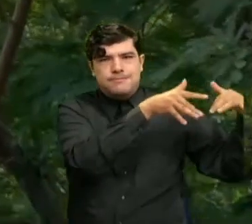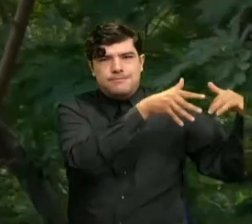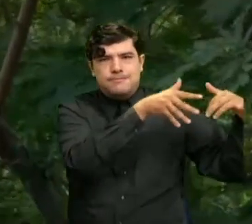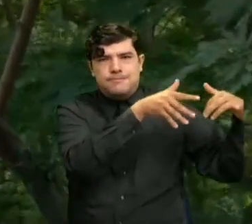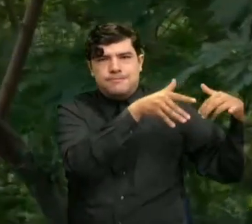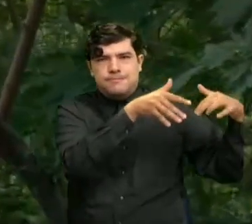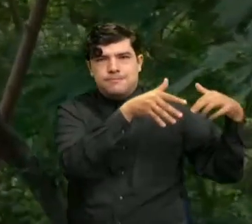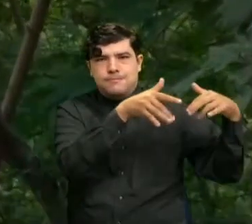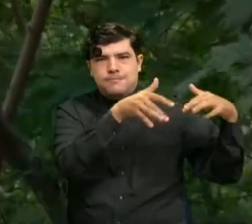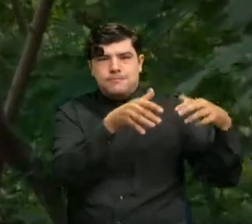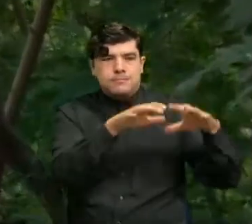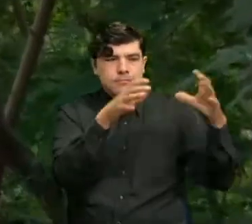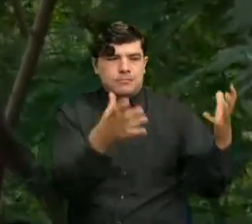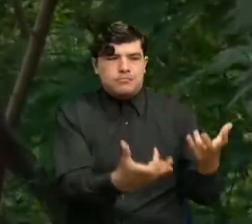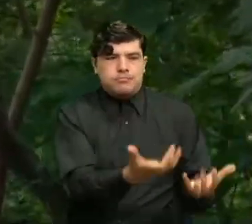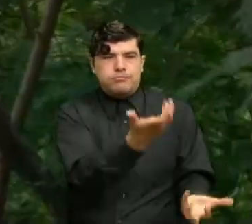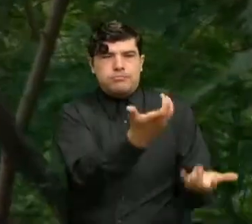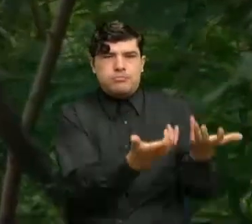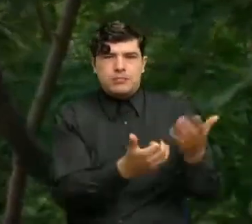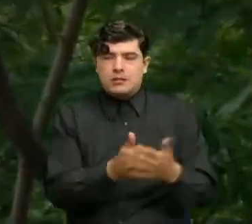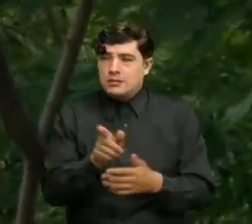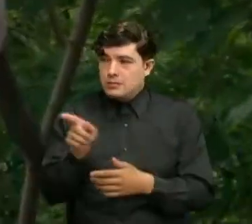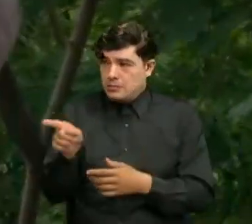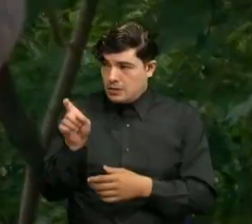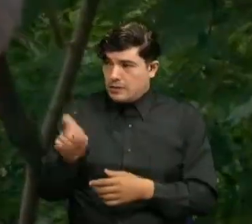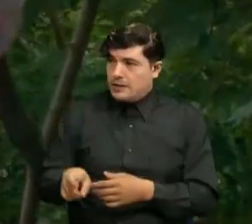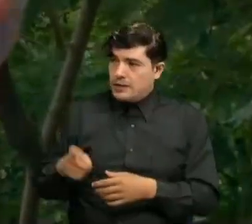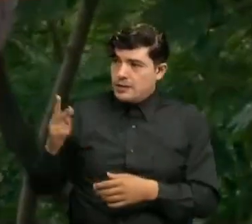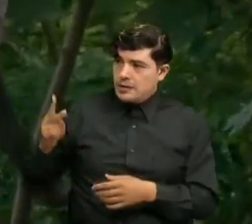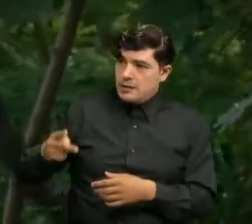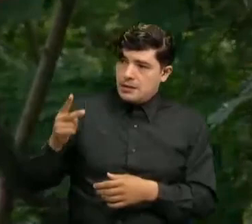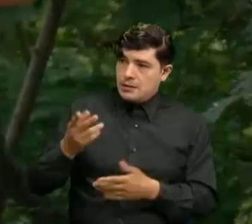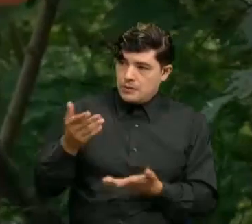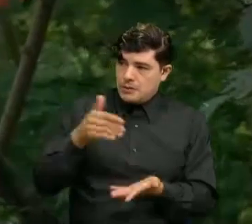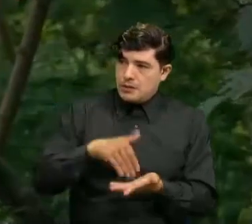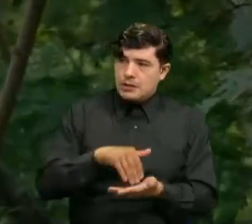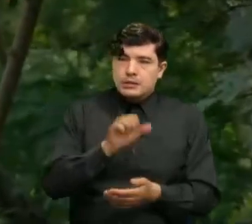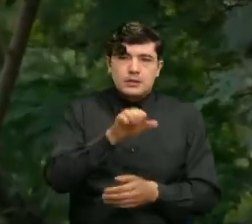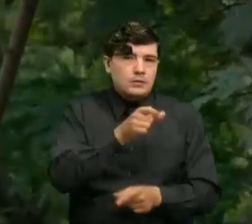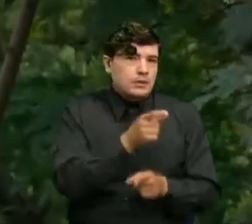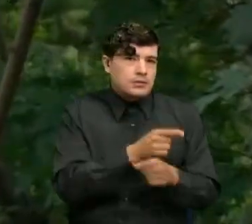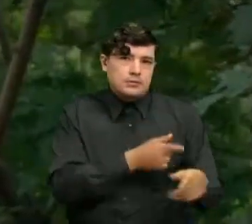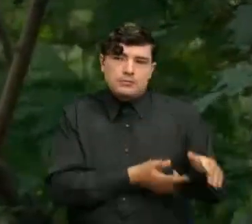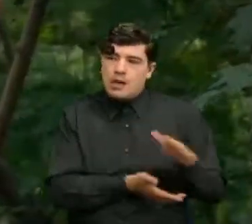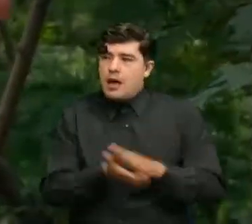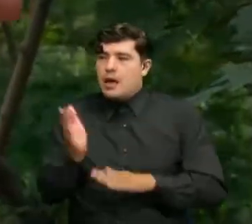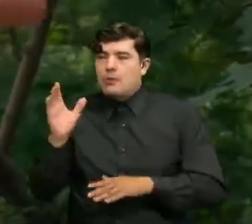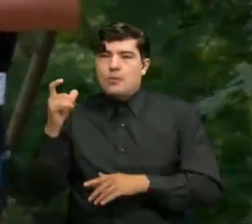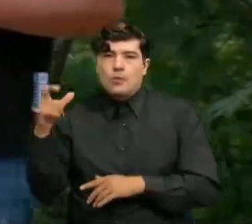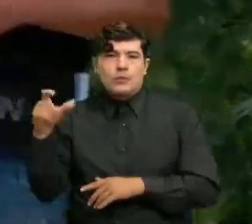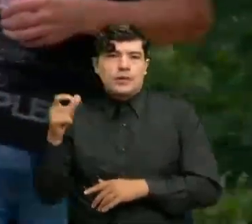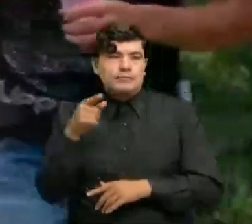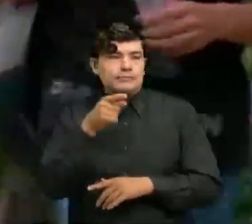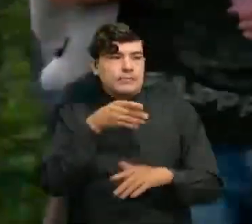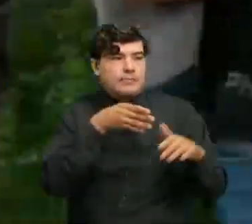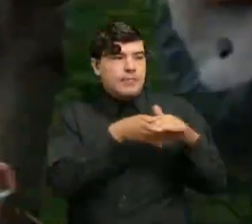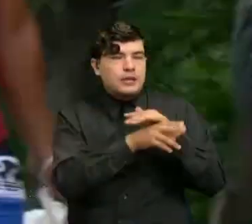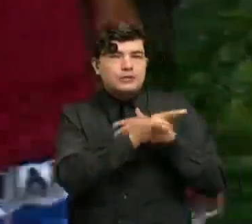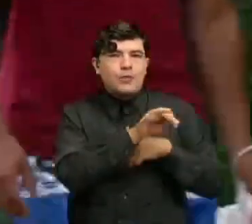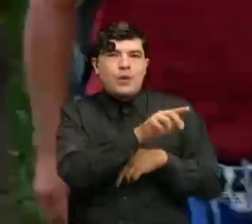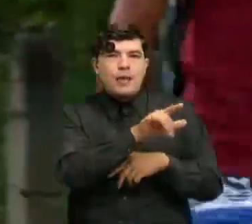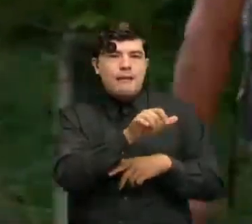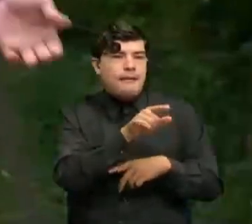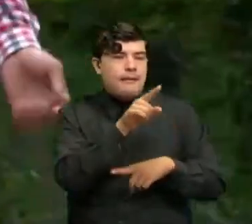la vía, quemando caucho y todo. ¿Ustedes tienen que volver hasta allá? No, porque no, tengo que irnos para Cúcuta, porque no podemos pasar. Listo, mire, muchas gracias.